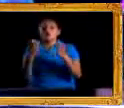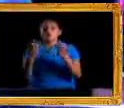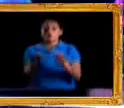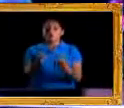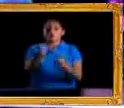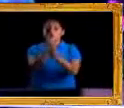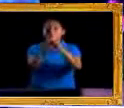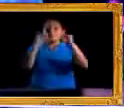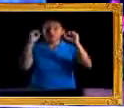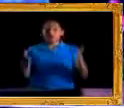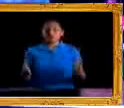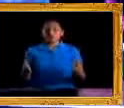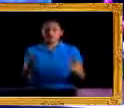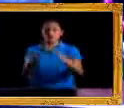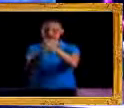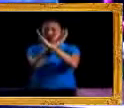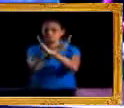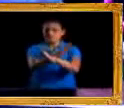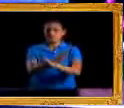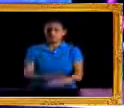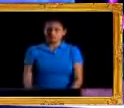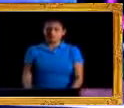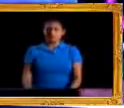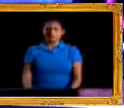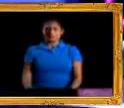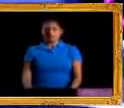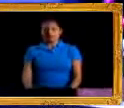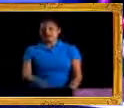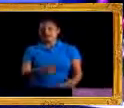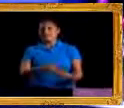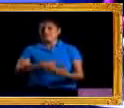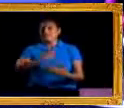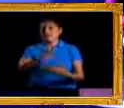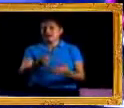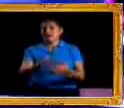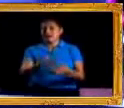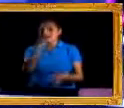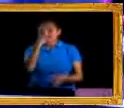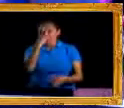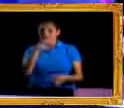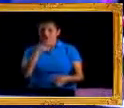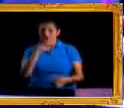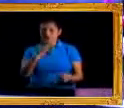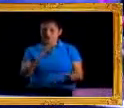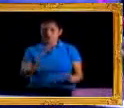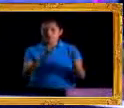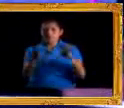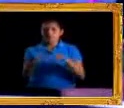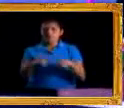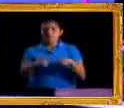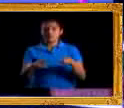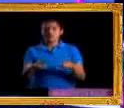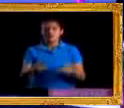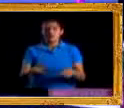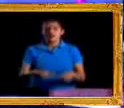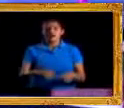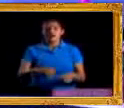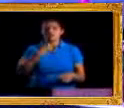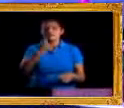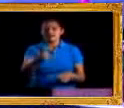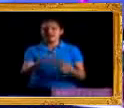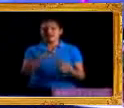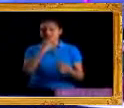del pecado es muerte, pero la paga de Dios es el don llamado